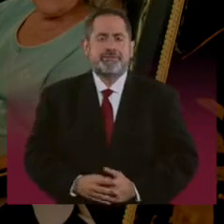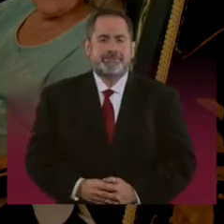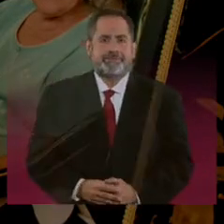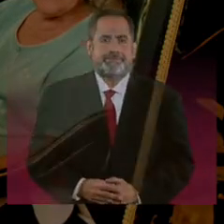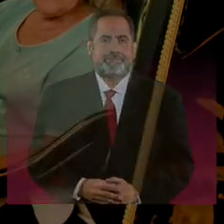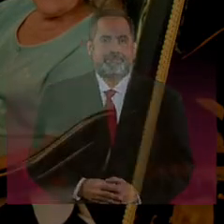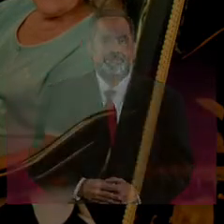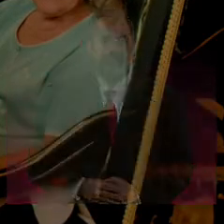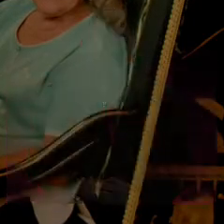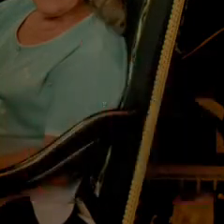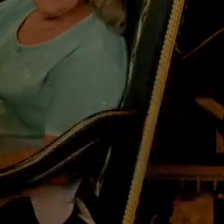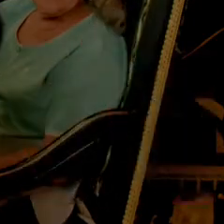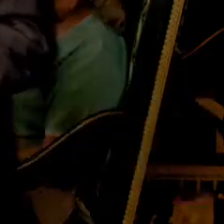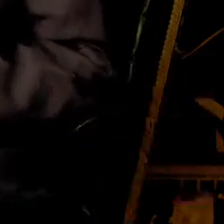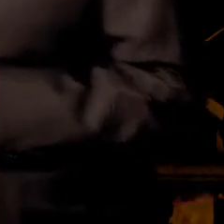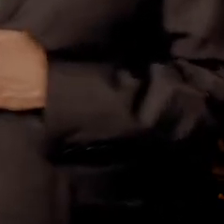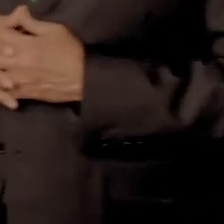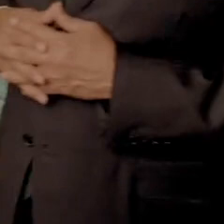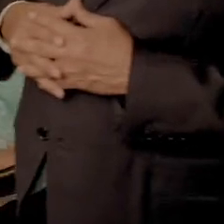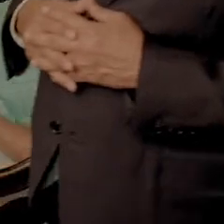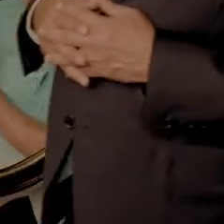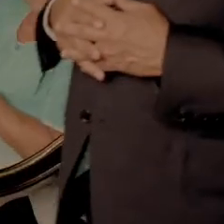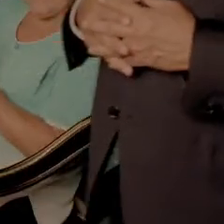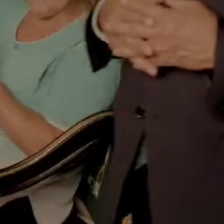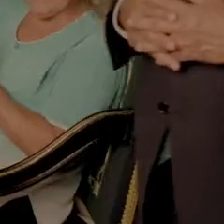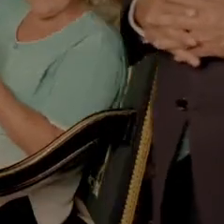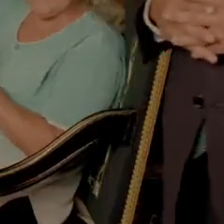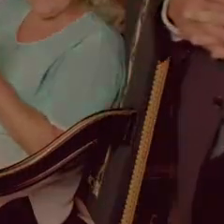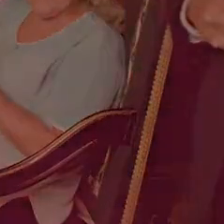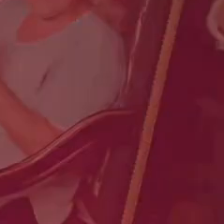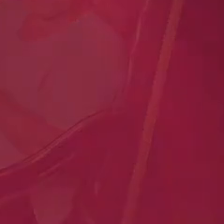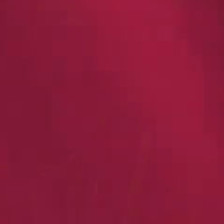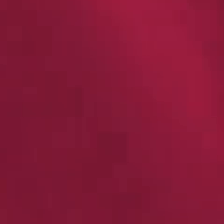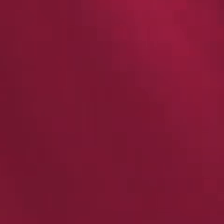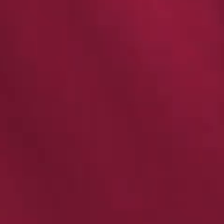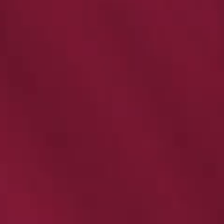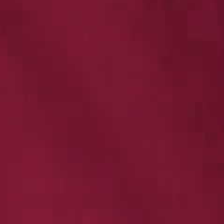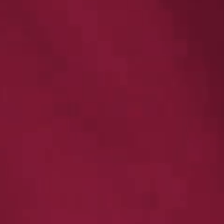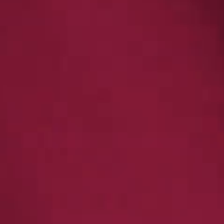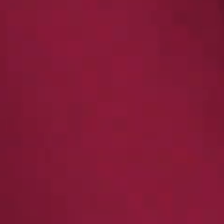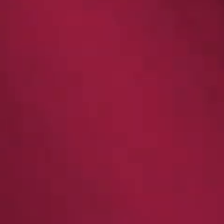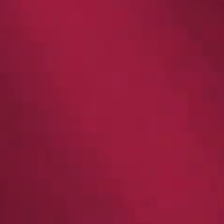Nacional. Cuarto informe.